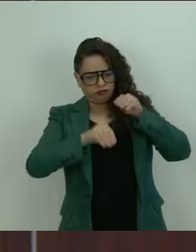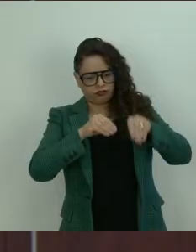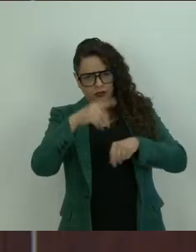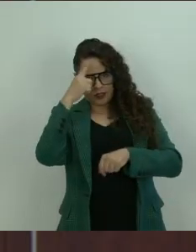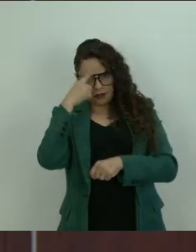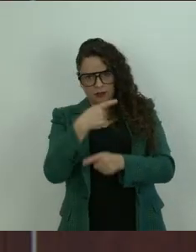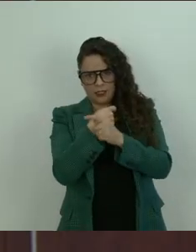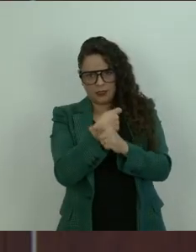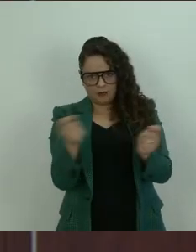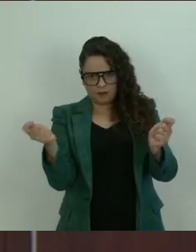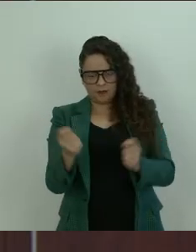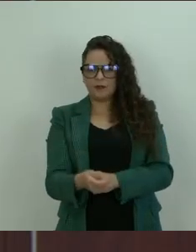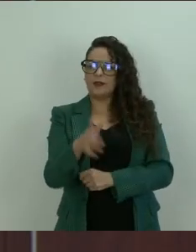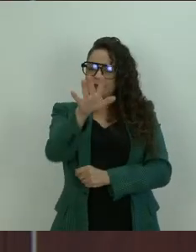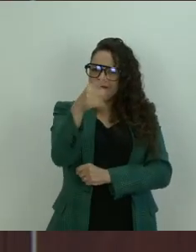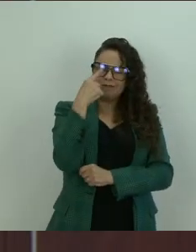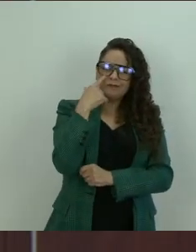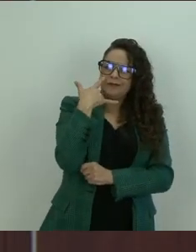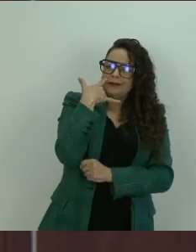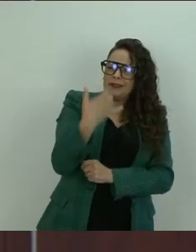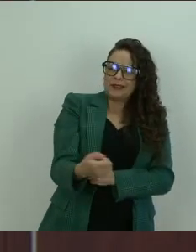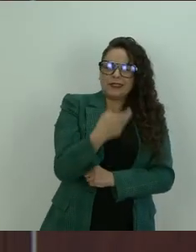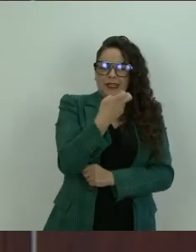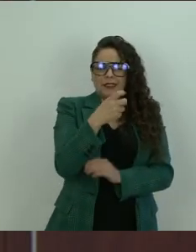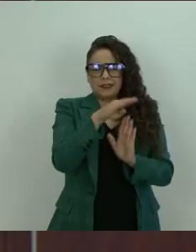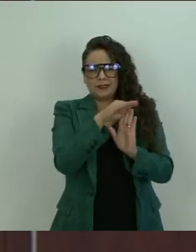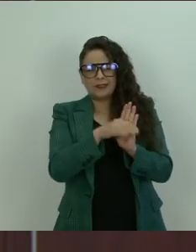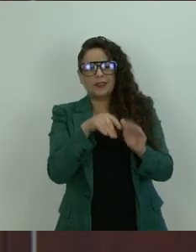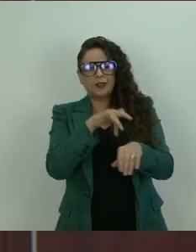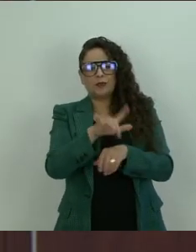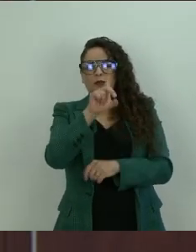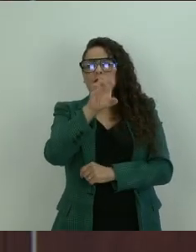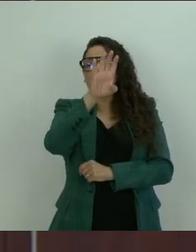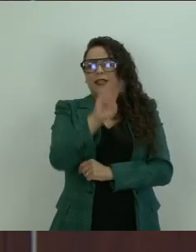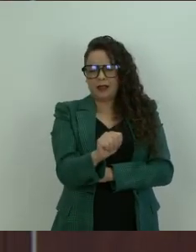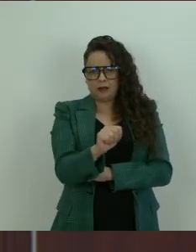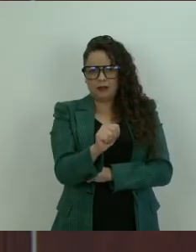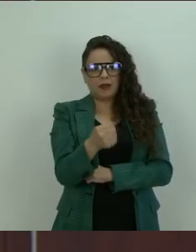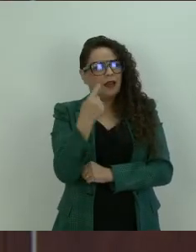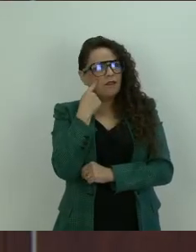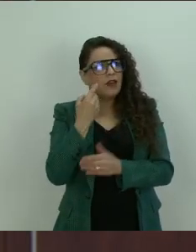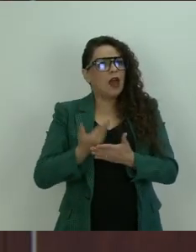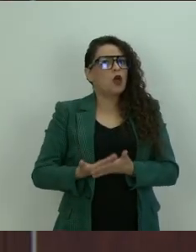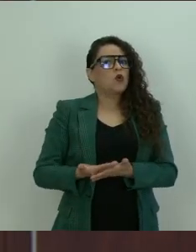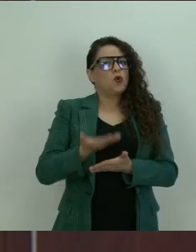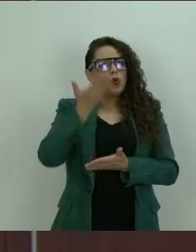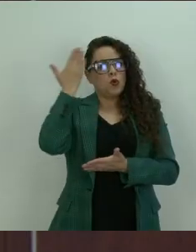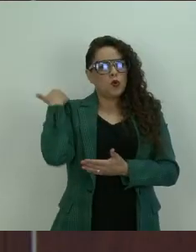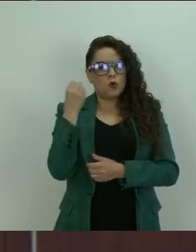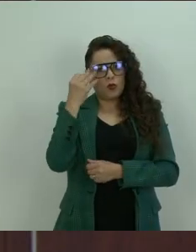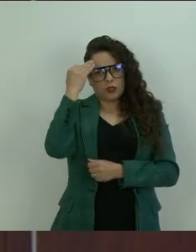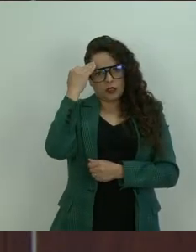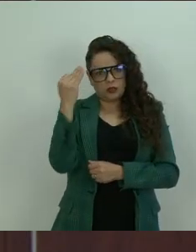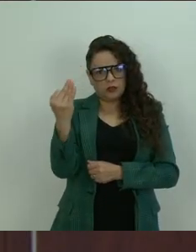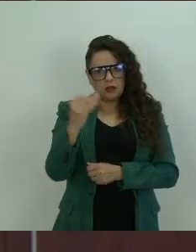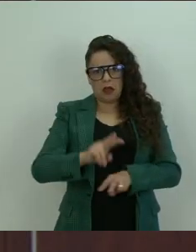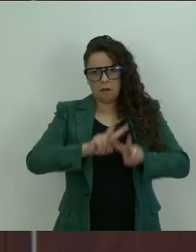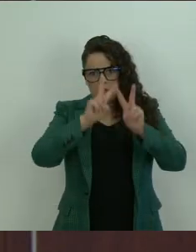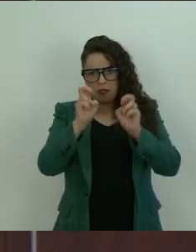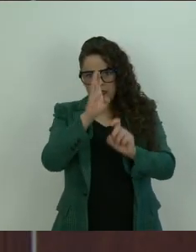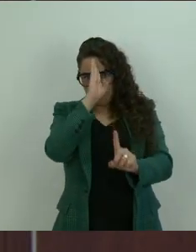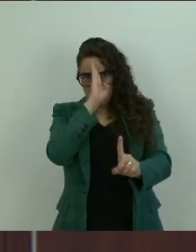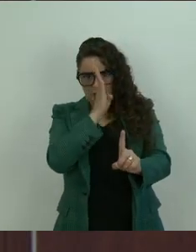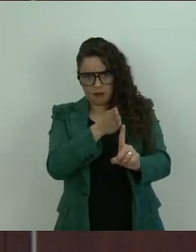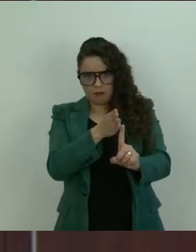General 39 es que hacía tiempo que el tema no era enfocado